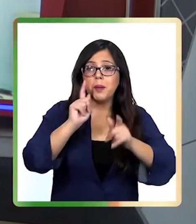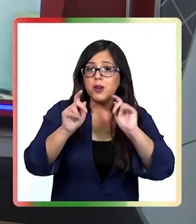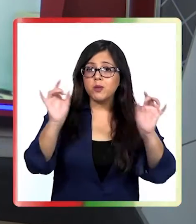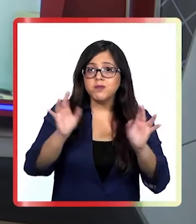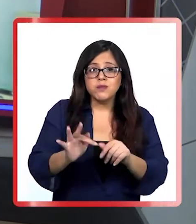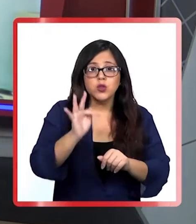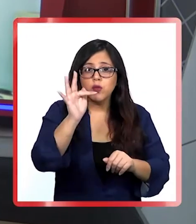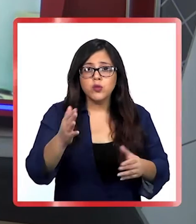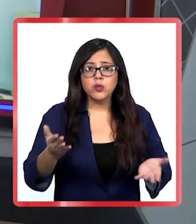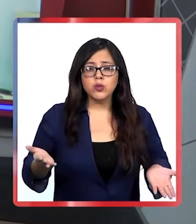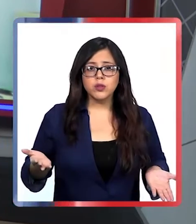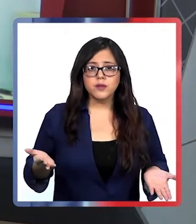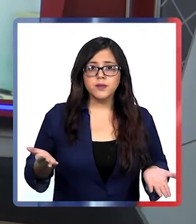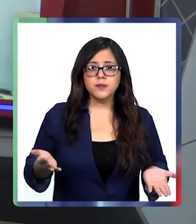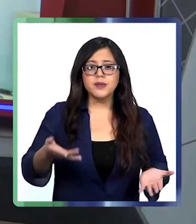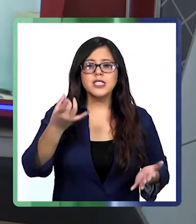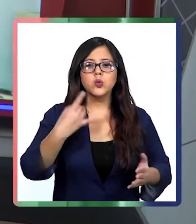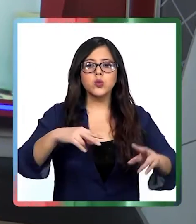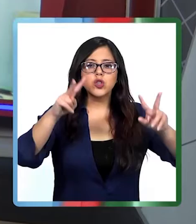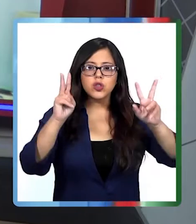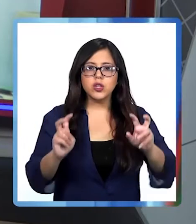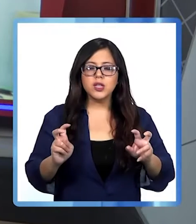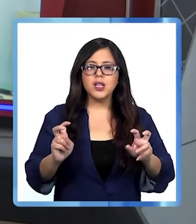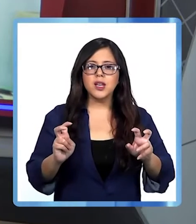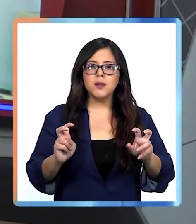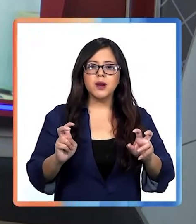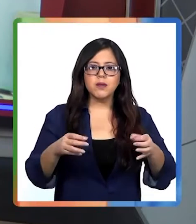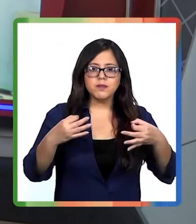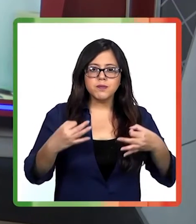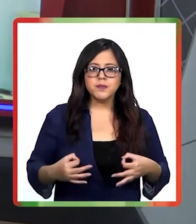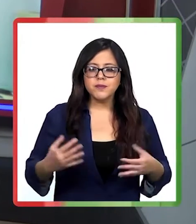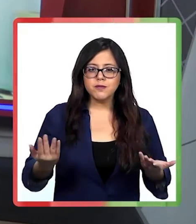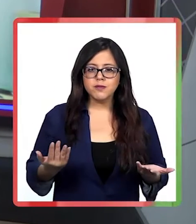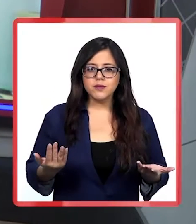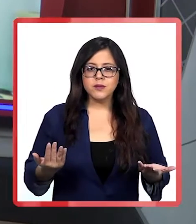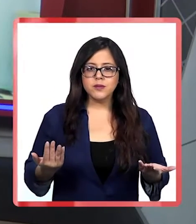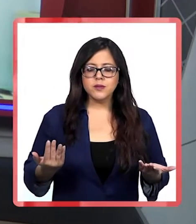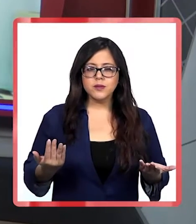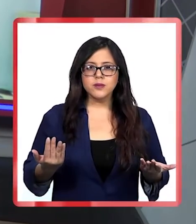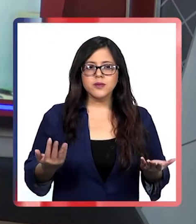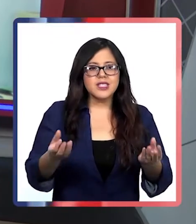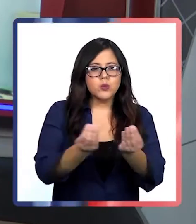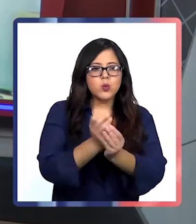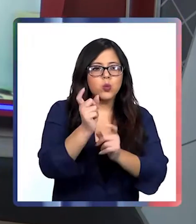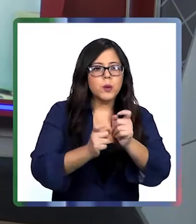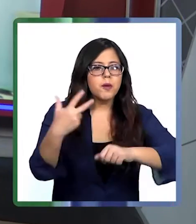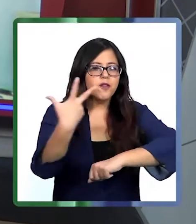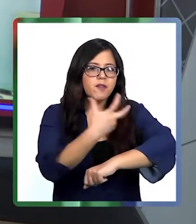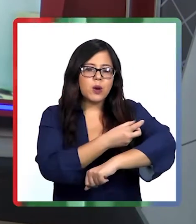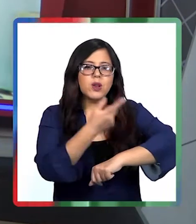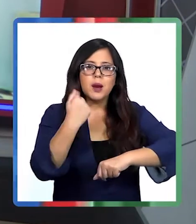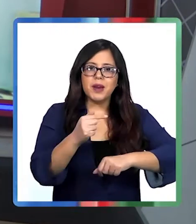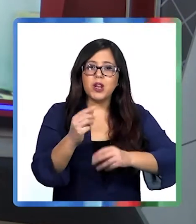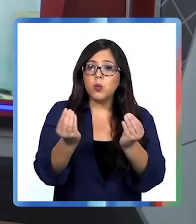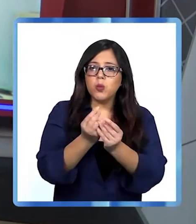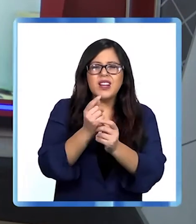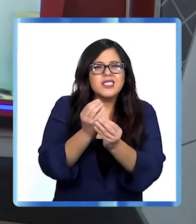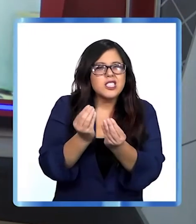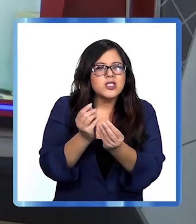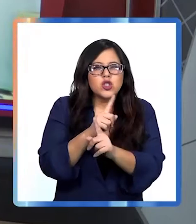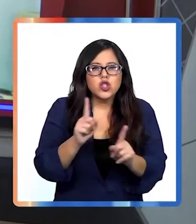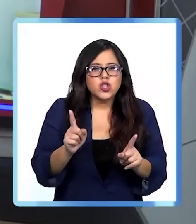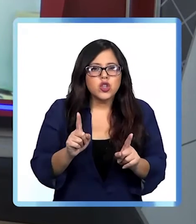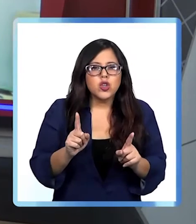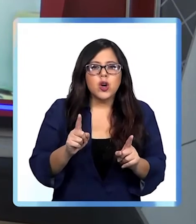aún. El único pilar en el que podríamos afirmarnos hoy día sería, hay muchísima gente vacunada, pero tampoco tanto. ¿Por qué cree